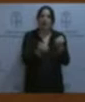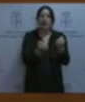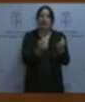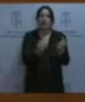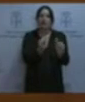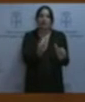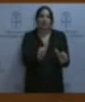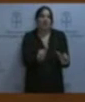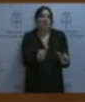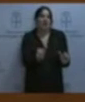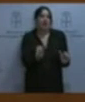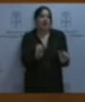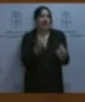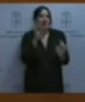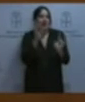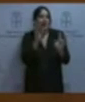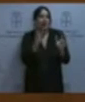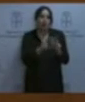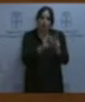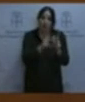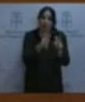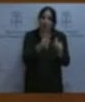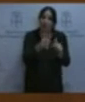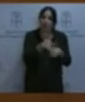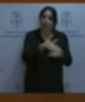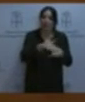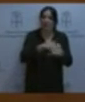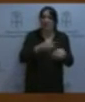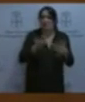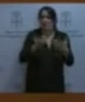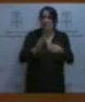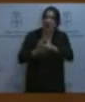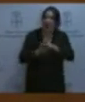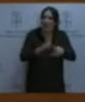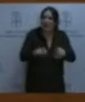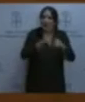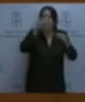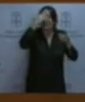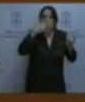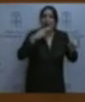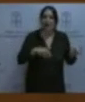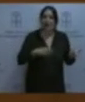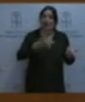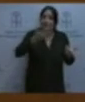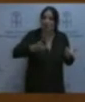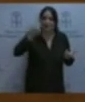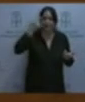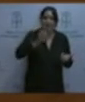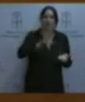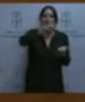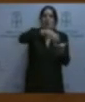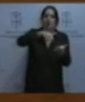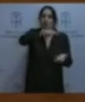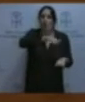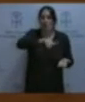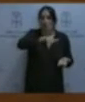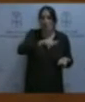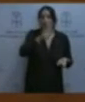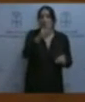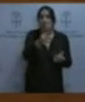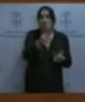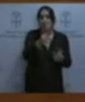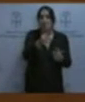sociales, etcétera, es fundamental. Y eso no depende de quién ostente la titularidad, sino de dónde se ubica y en qué contexto se genera